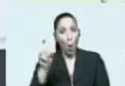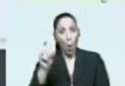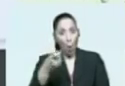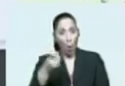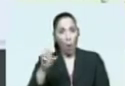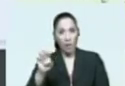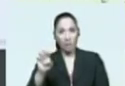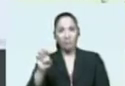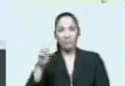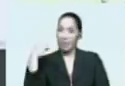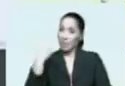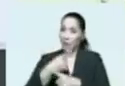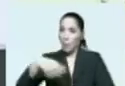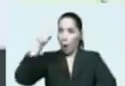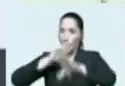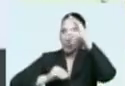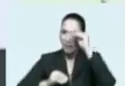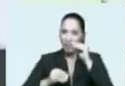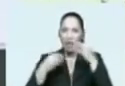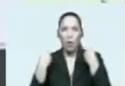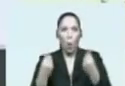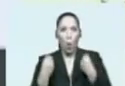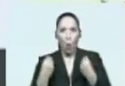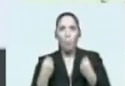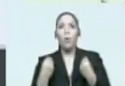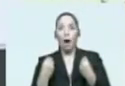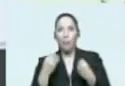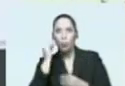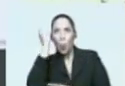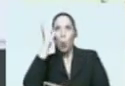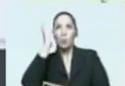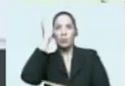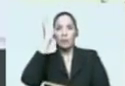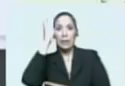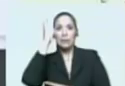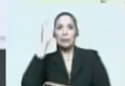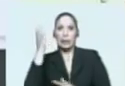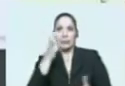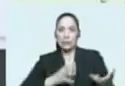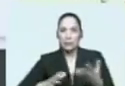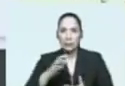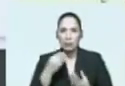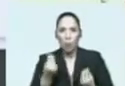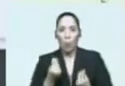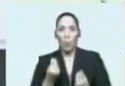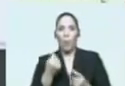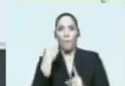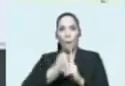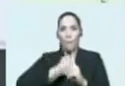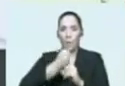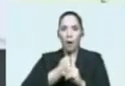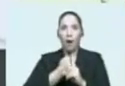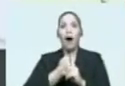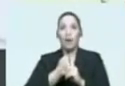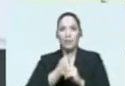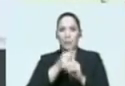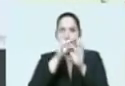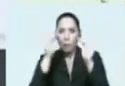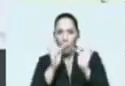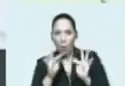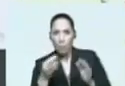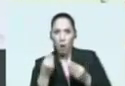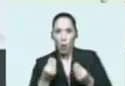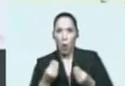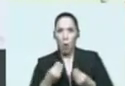conciencia de los riesgos que corremos como militantes y de cómo esos riesgos superiores forman parte del desprendimiento que como